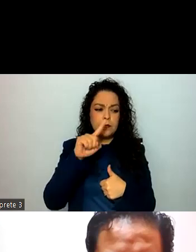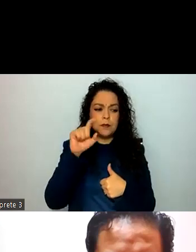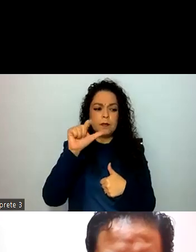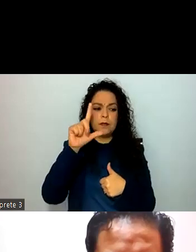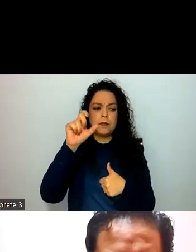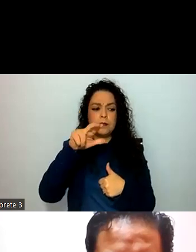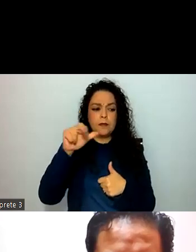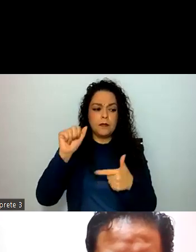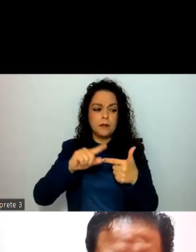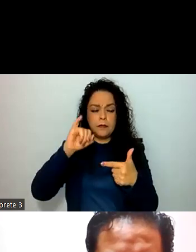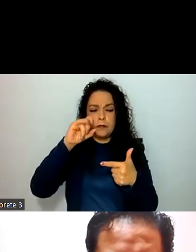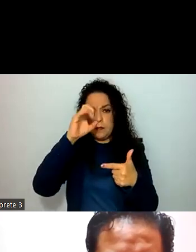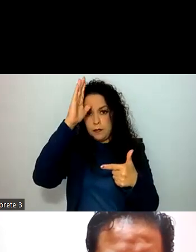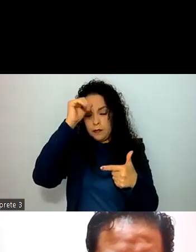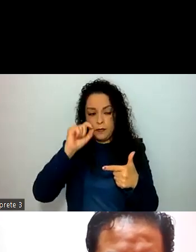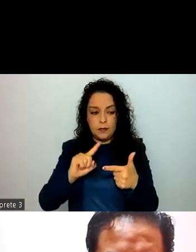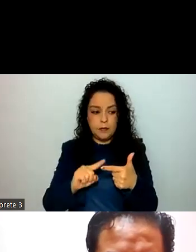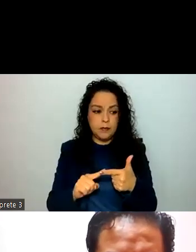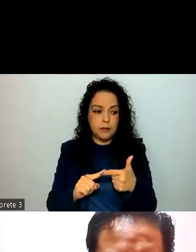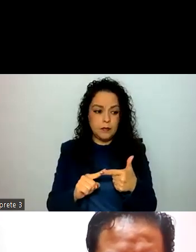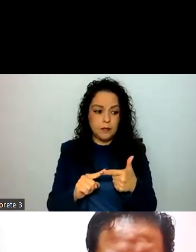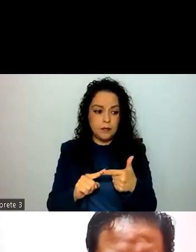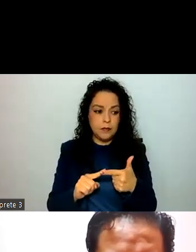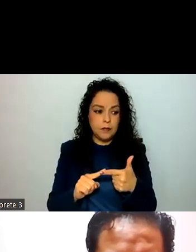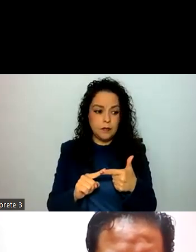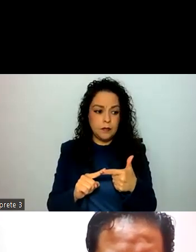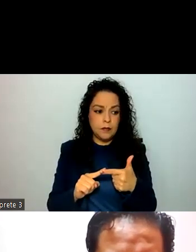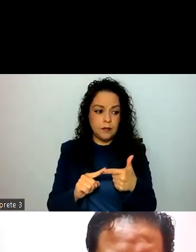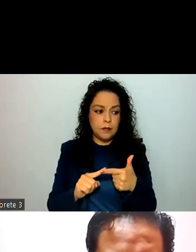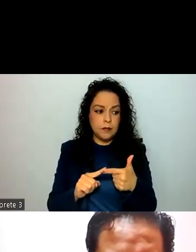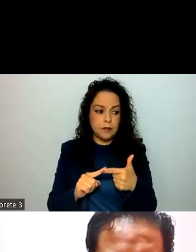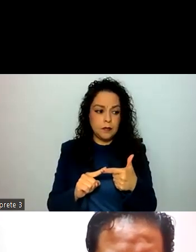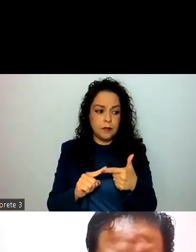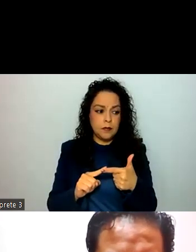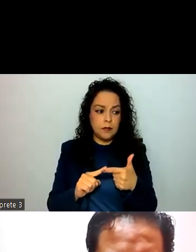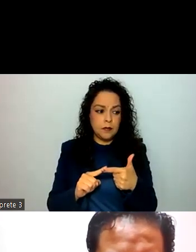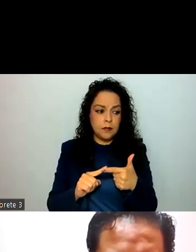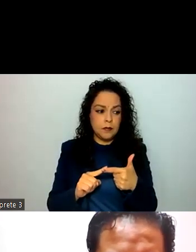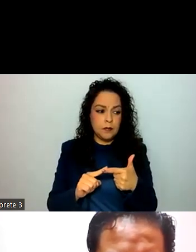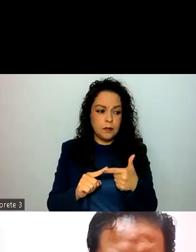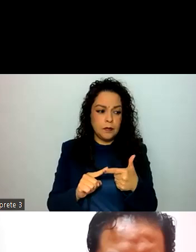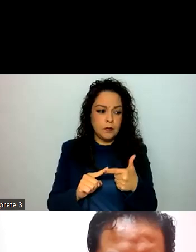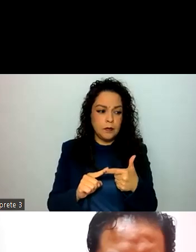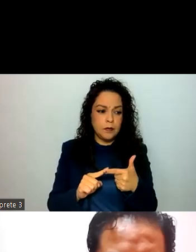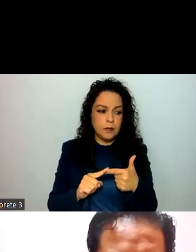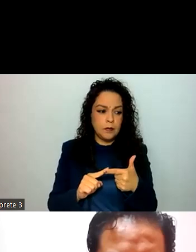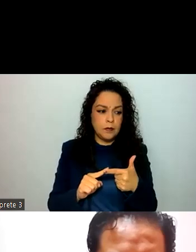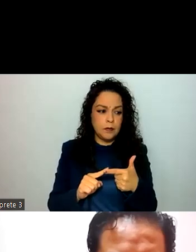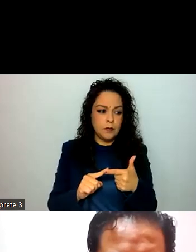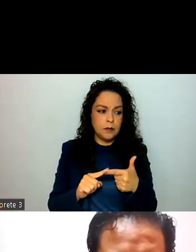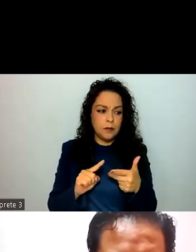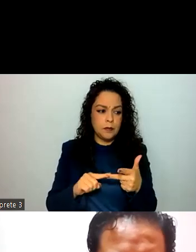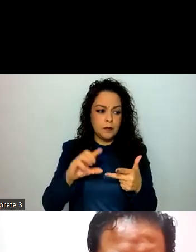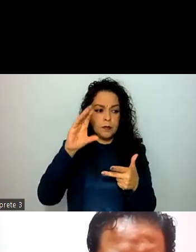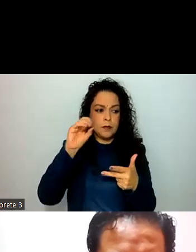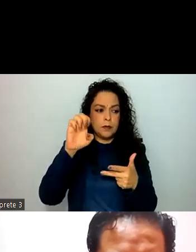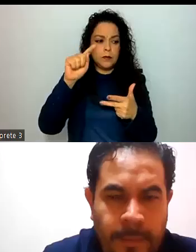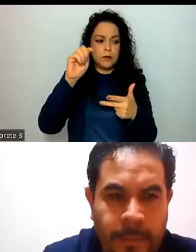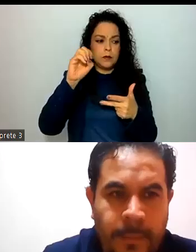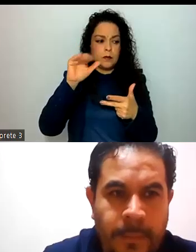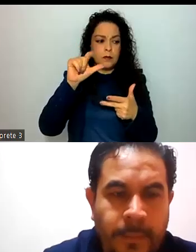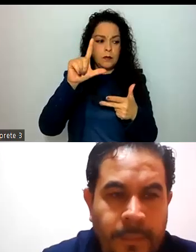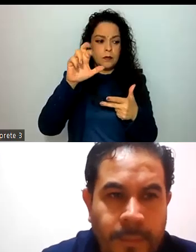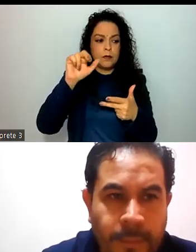este capítulo deberán ser Susana incrementadas de la en el Cueto mismo Varela. porcentaje que aumente el salario mínimo general. Coeto Valera, a